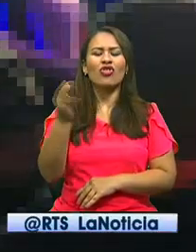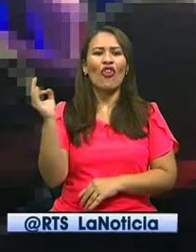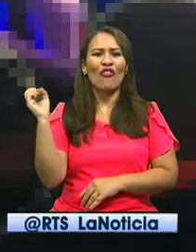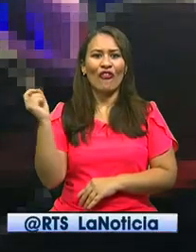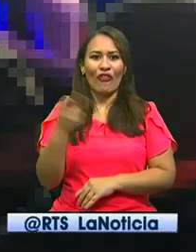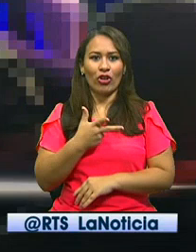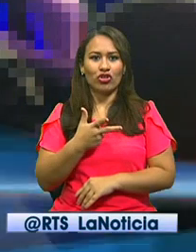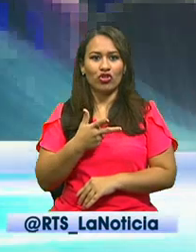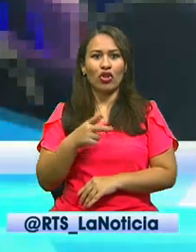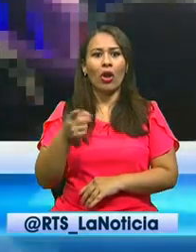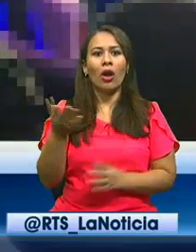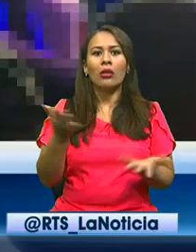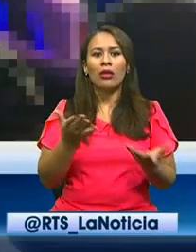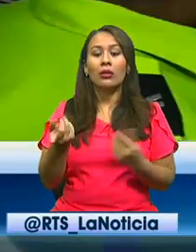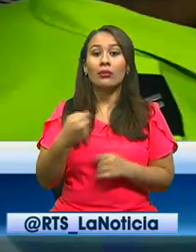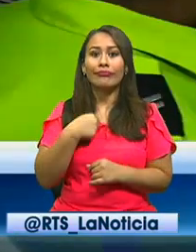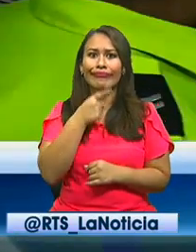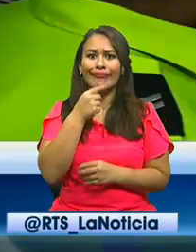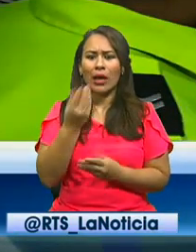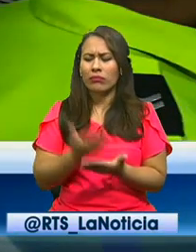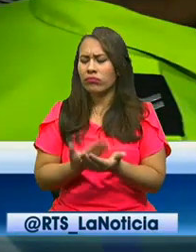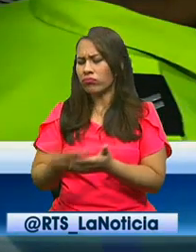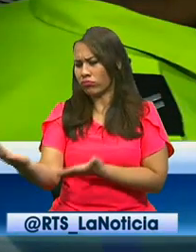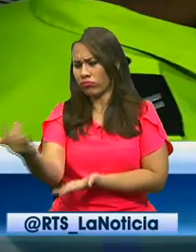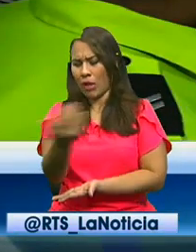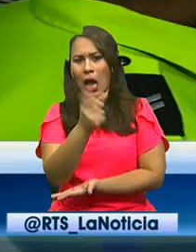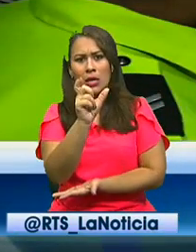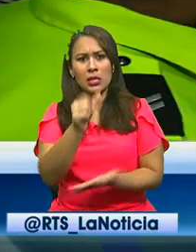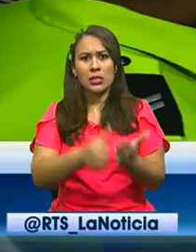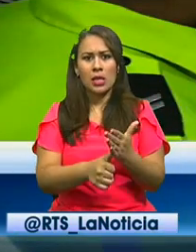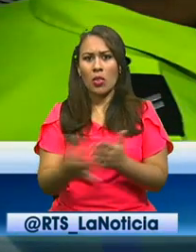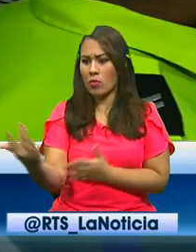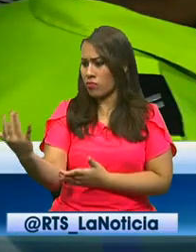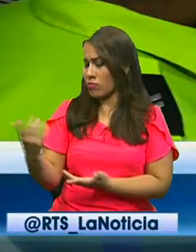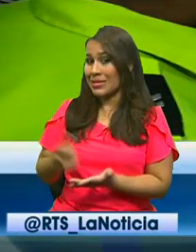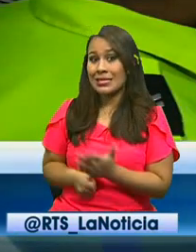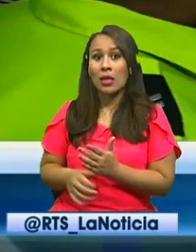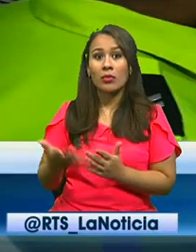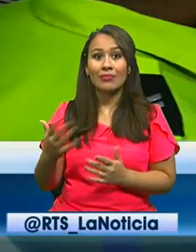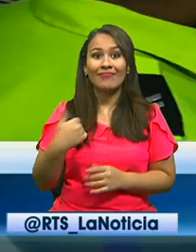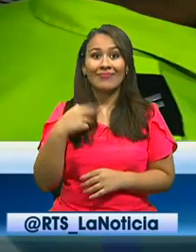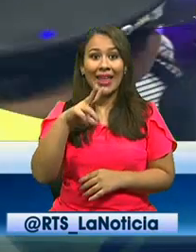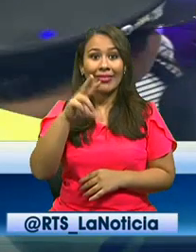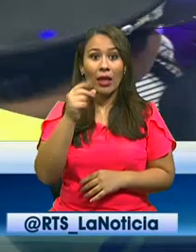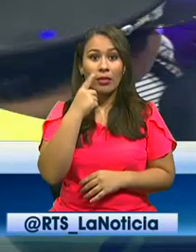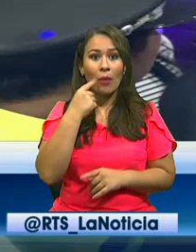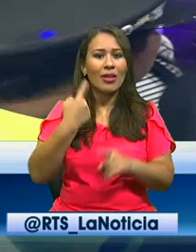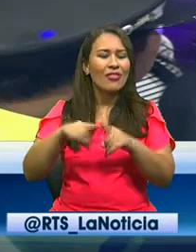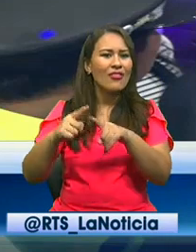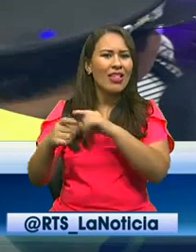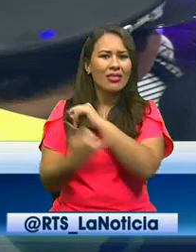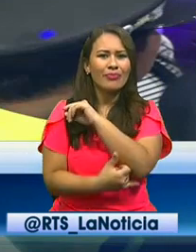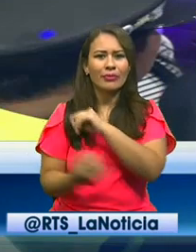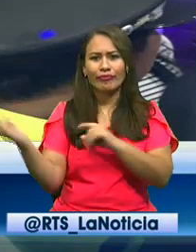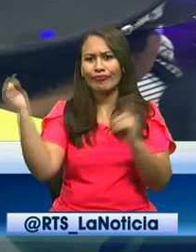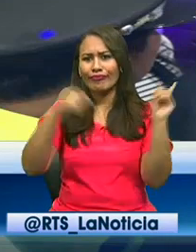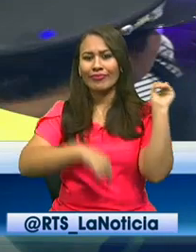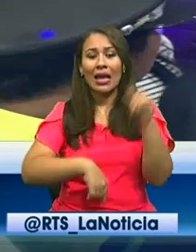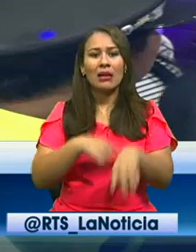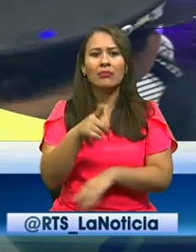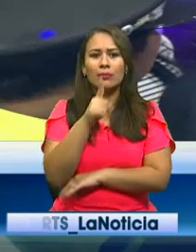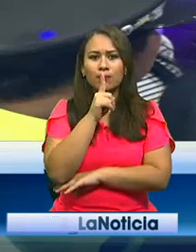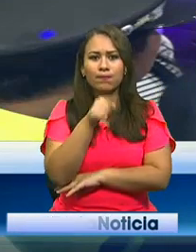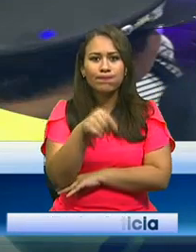estaba casi lleno. En la revisión de documentos aparecieron las novedades. Cerca de 30 extranjeros, entre mujeres y hombres, permanecían en el país en